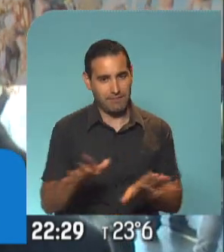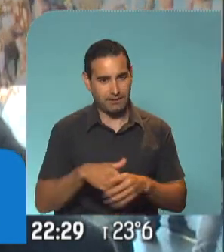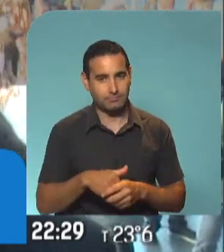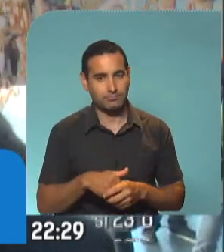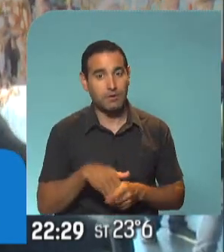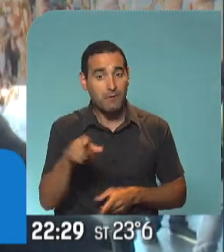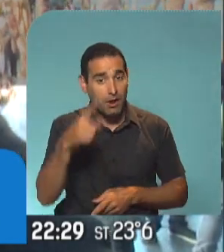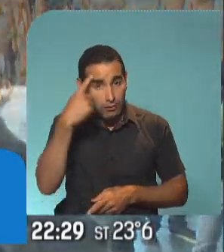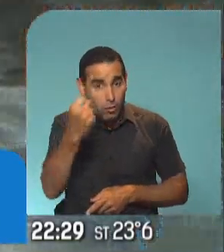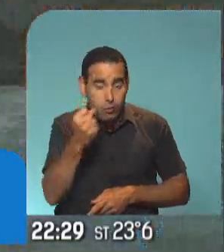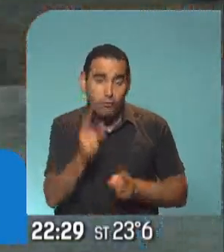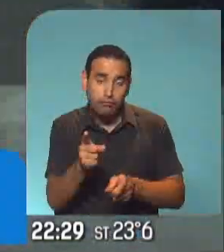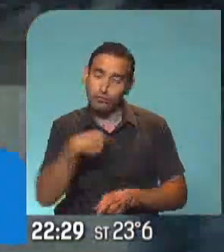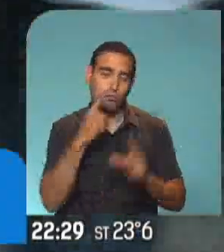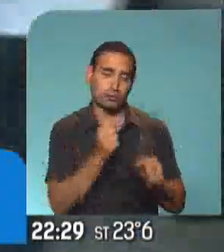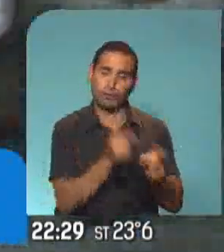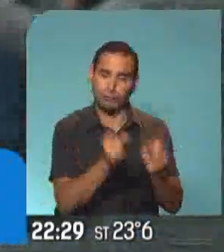s'il s'obstine, on continuera.